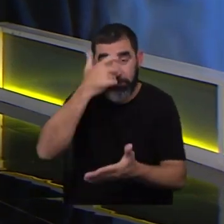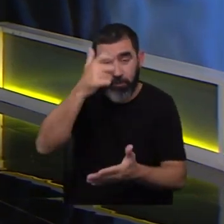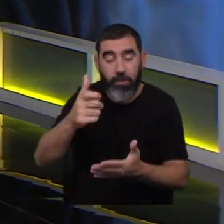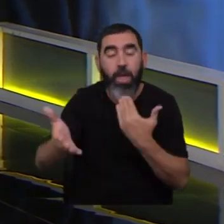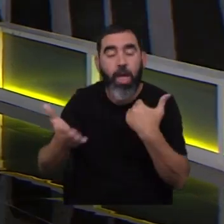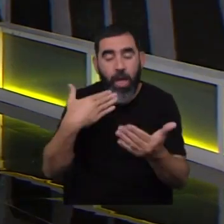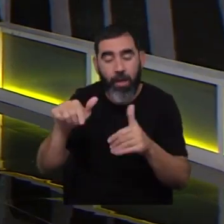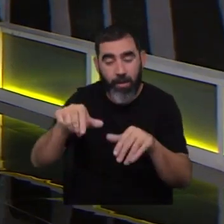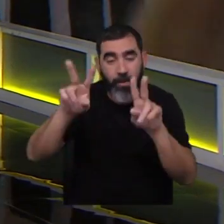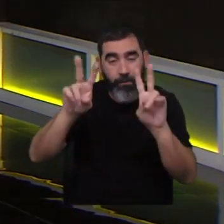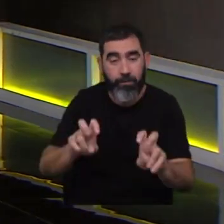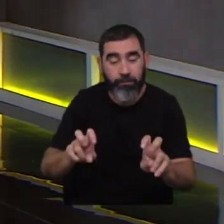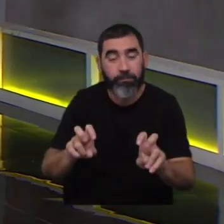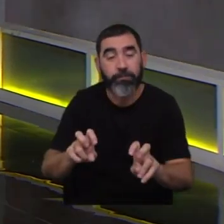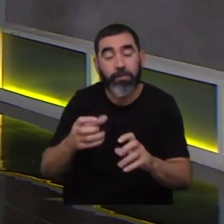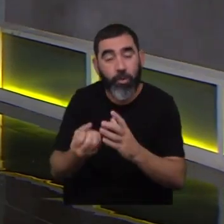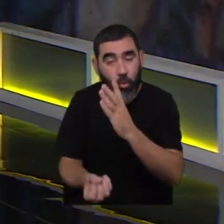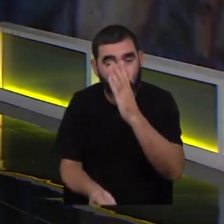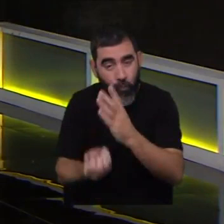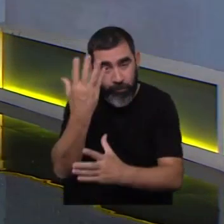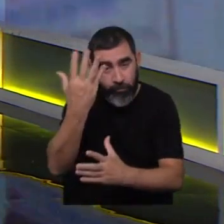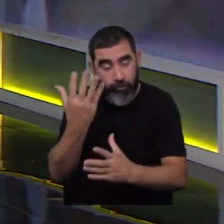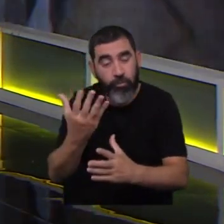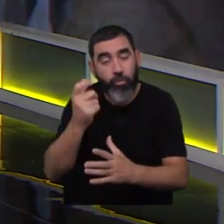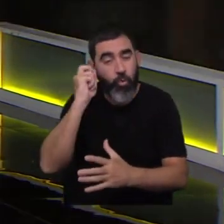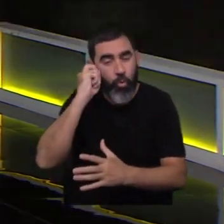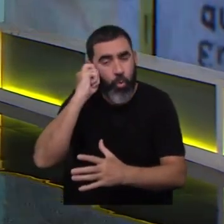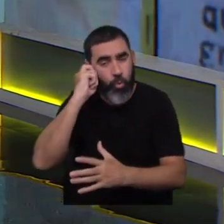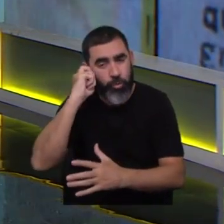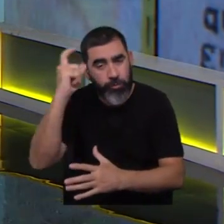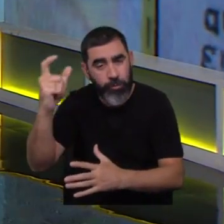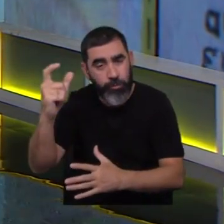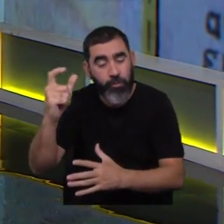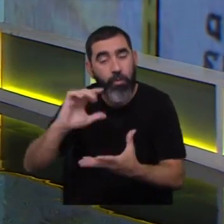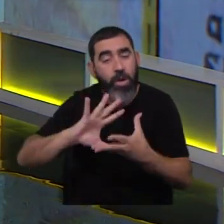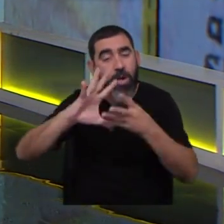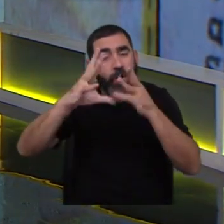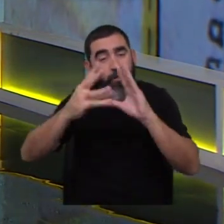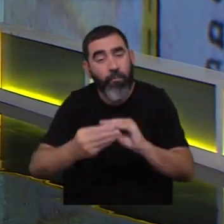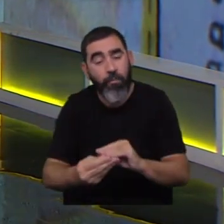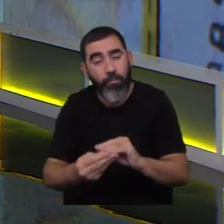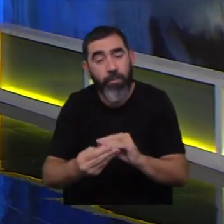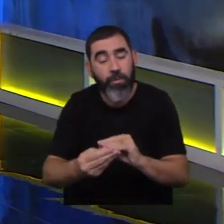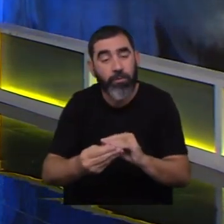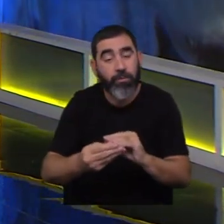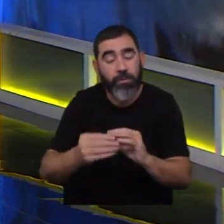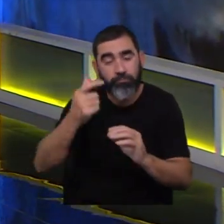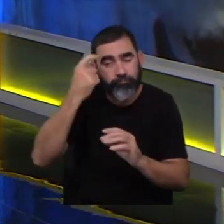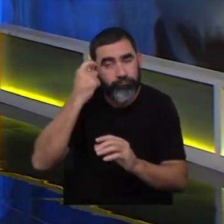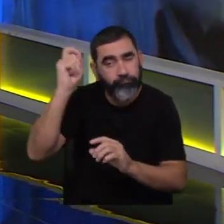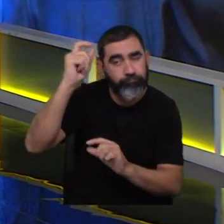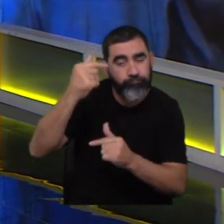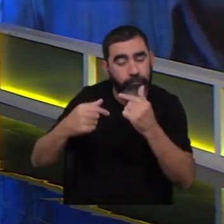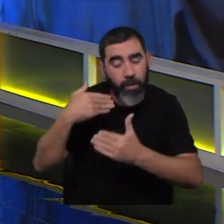vamos a hablar de eso, vamos a hablar de innovación, de conocimiento, de las maneras en las que usamos nuestro ingenio